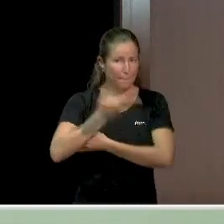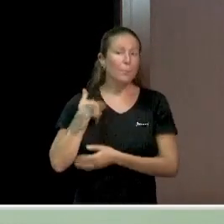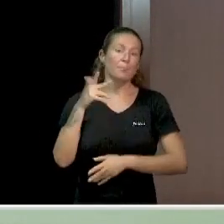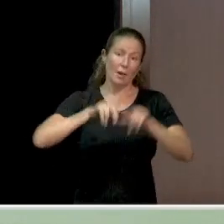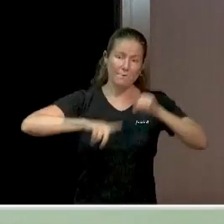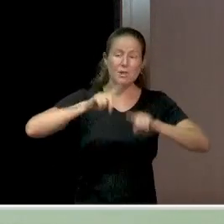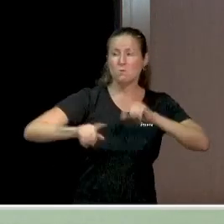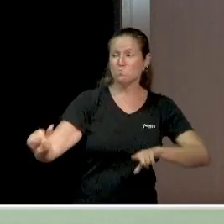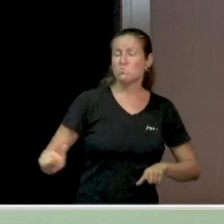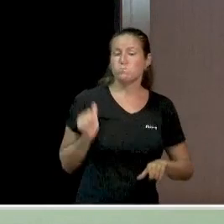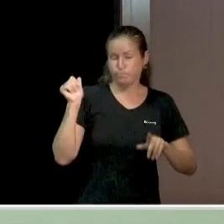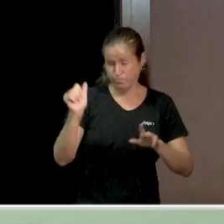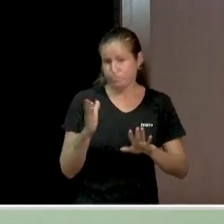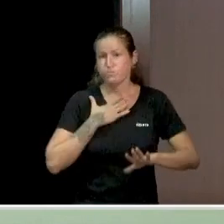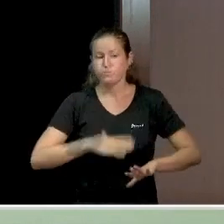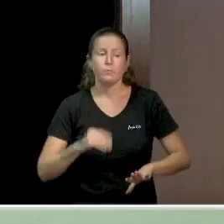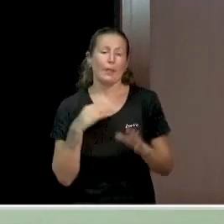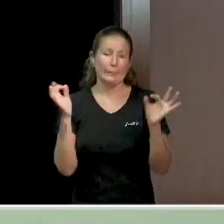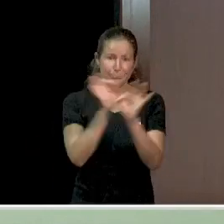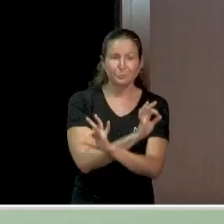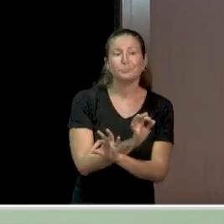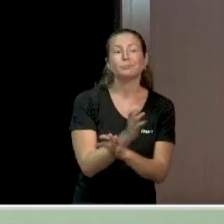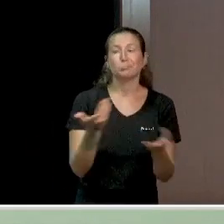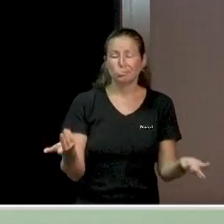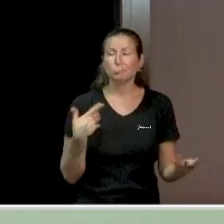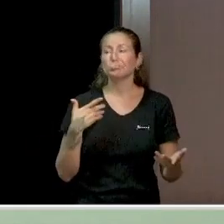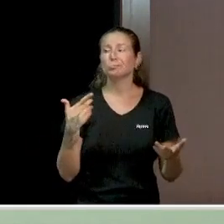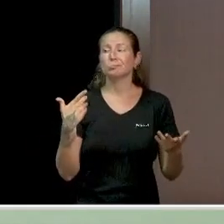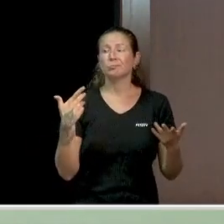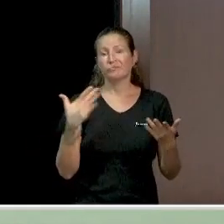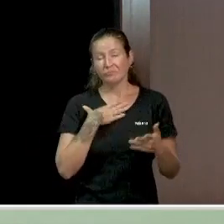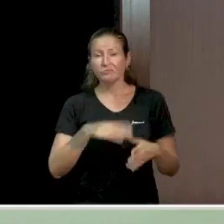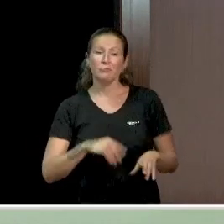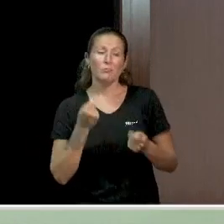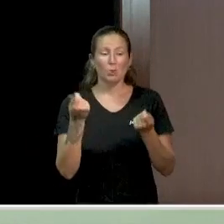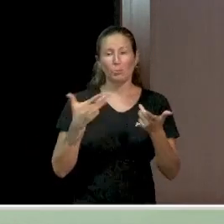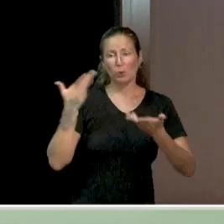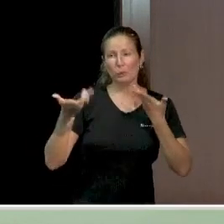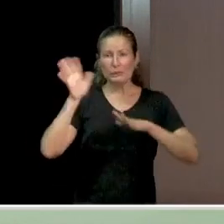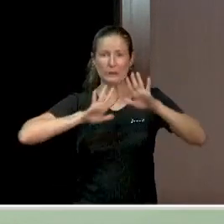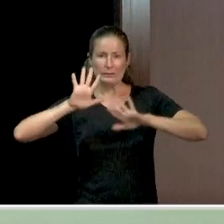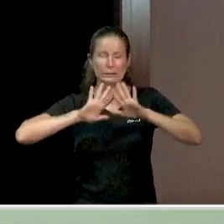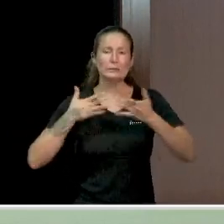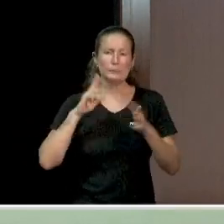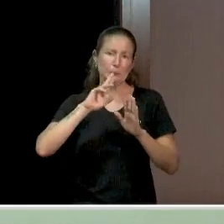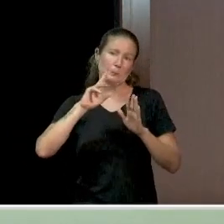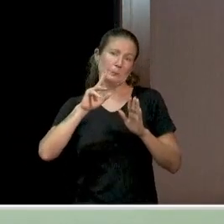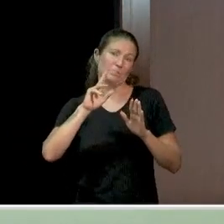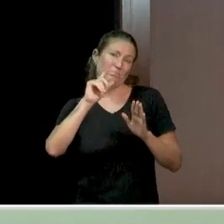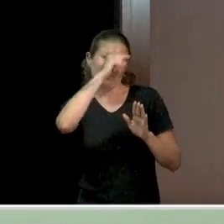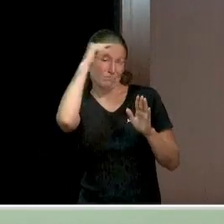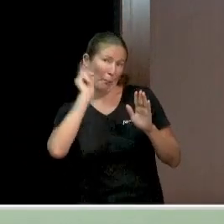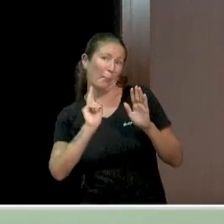ocasiones puede ser errónea, ya que no engloba correctamente y es un poco un prejuicio que puede